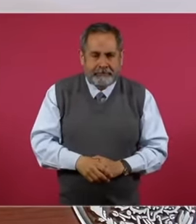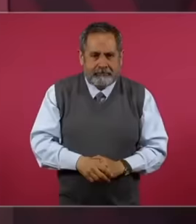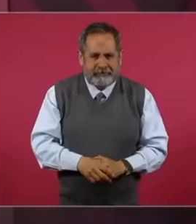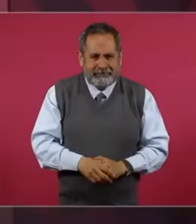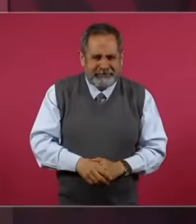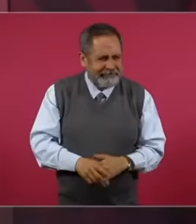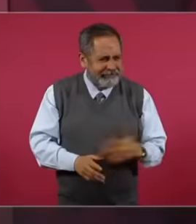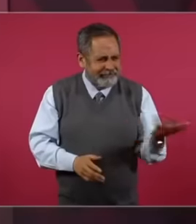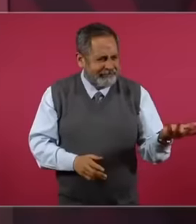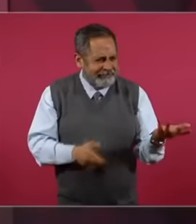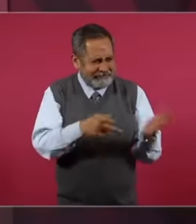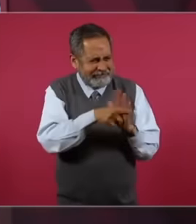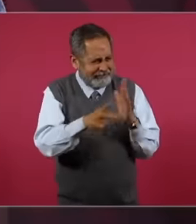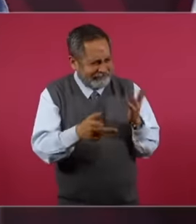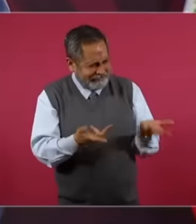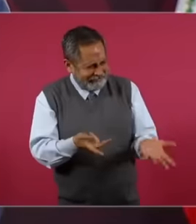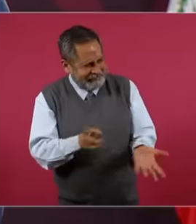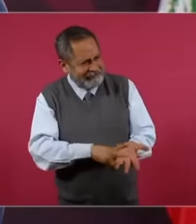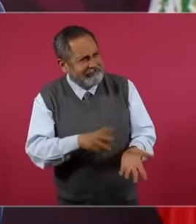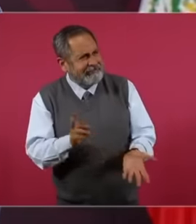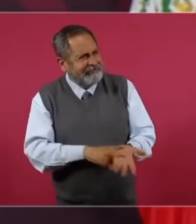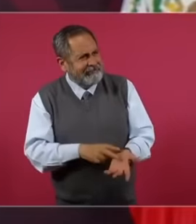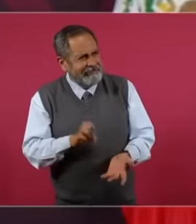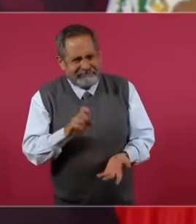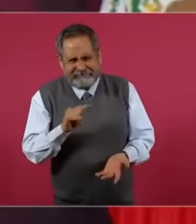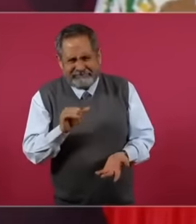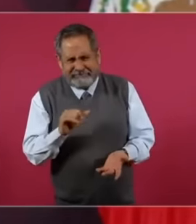¿Qué periodismo es ese?